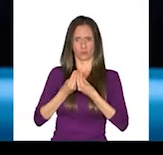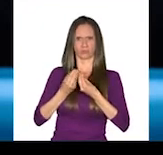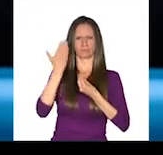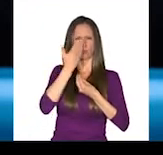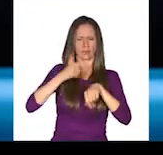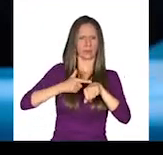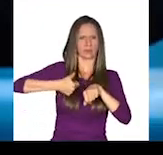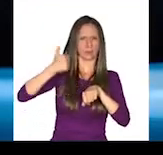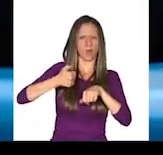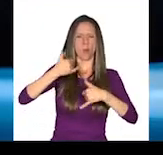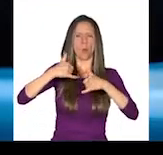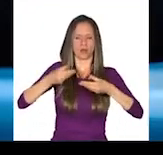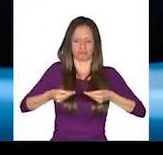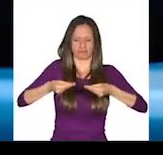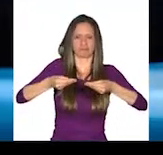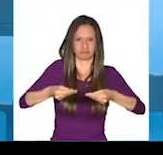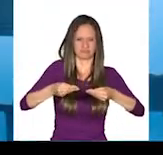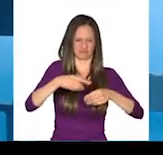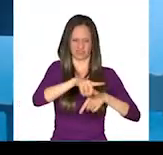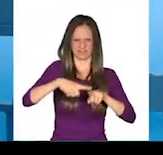Quisimos saber cuánto se demoraba en armar un juguete.